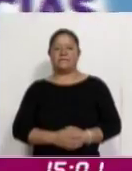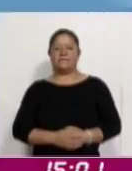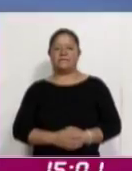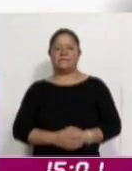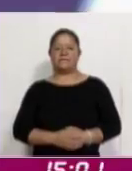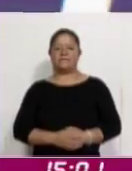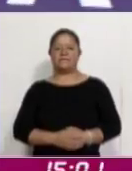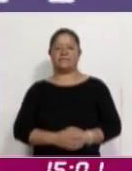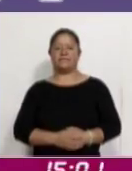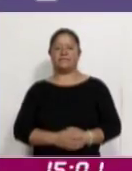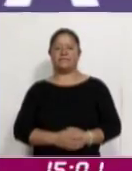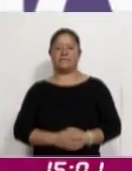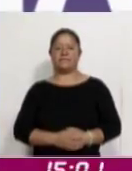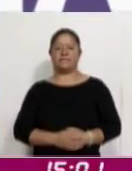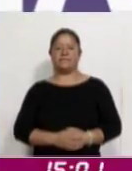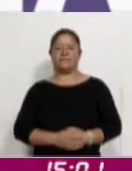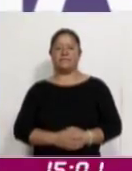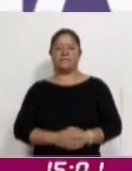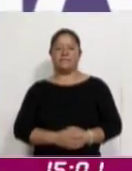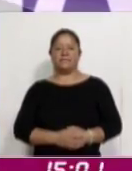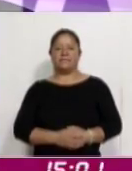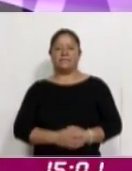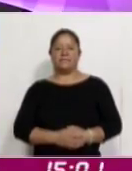Corasit Noticias informa.